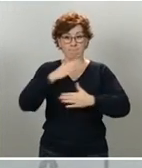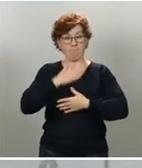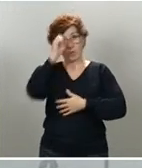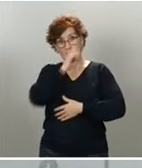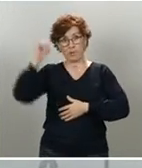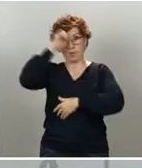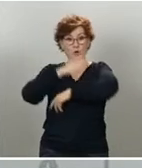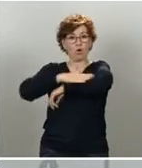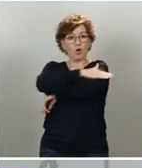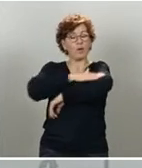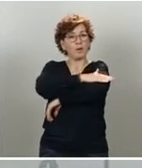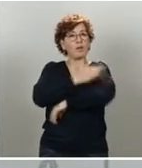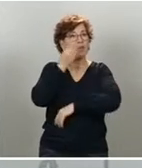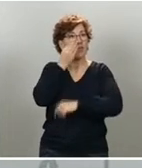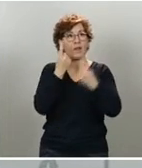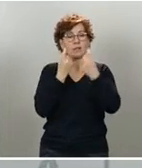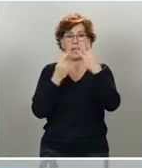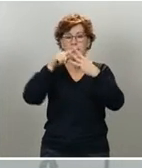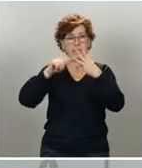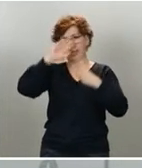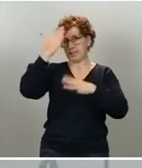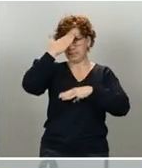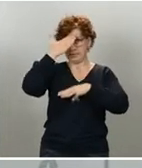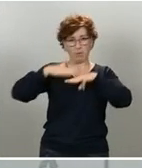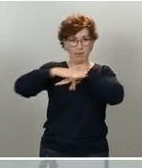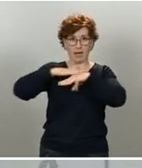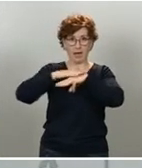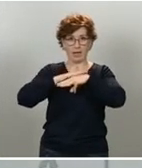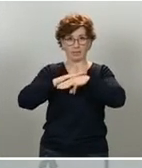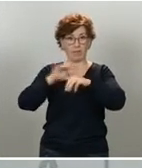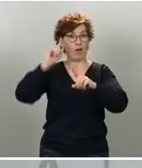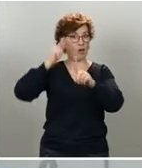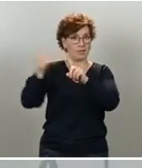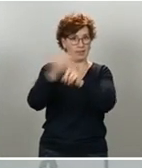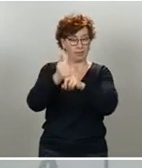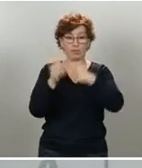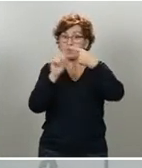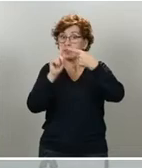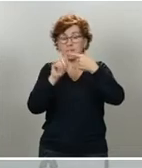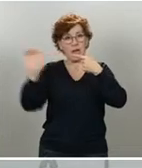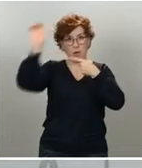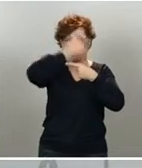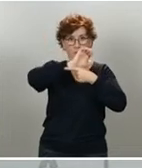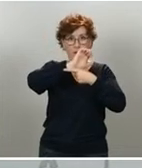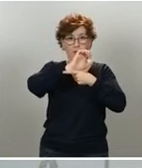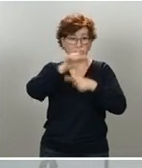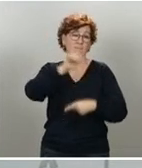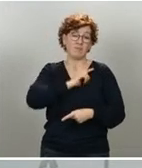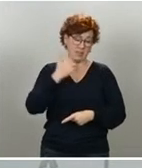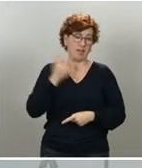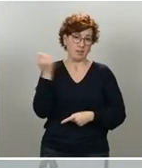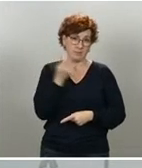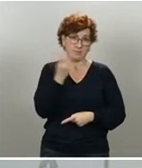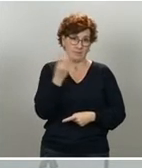imprescindibles 3 pilares para lograr este propósito. El primero de ellos es Europa. Me han escuchado hablar mucho de ello, con un pacto en la